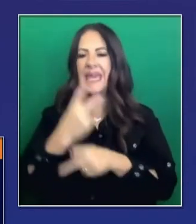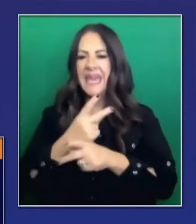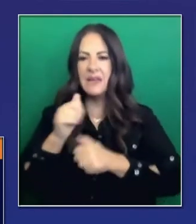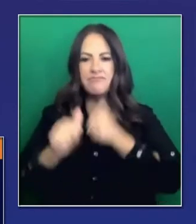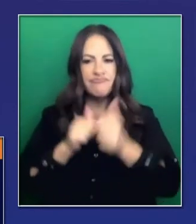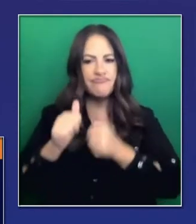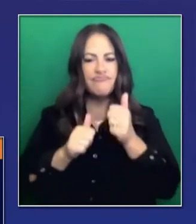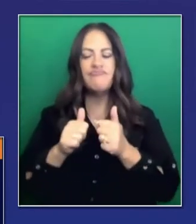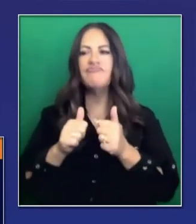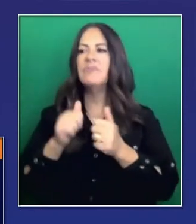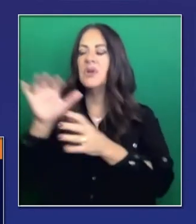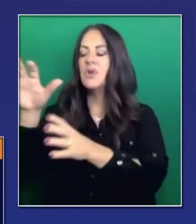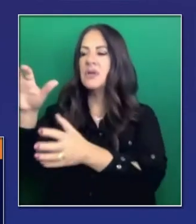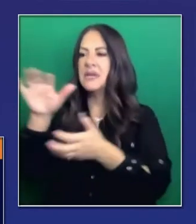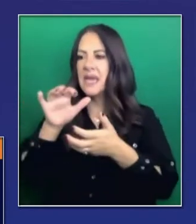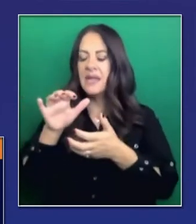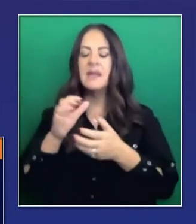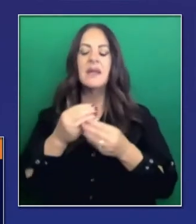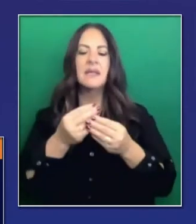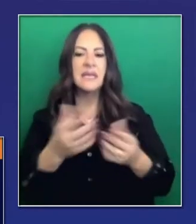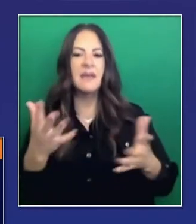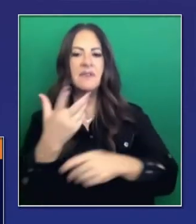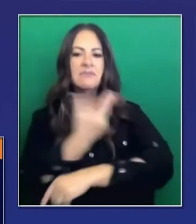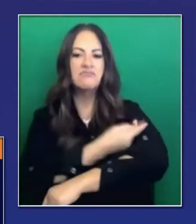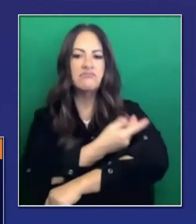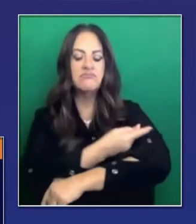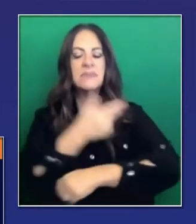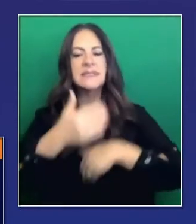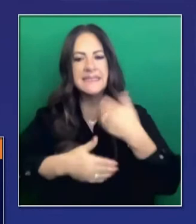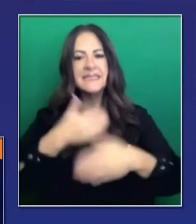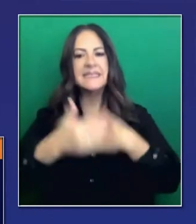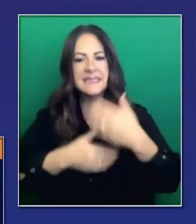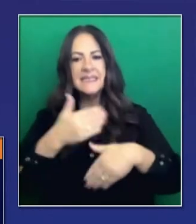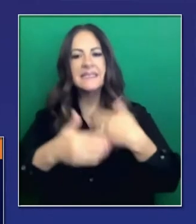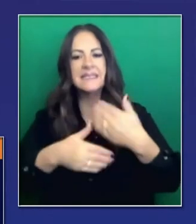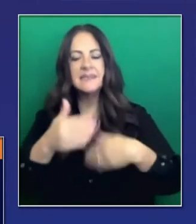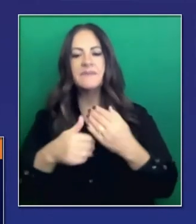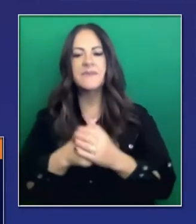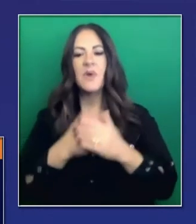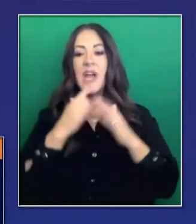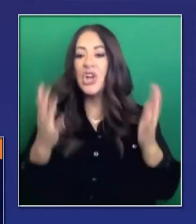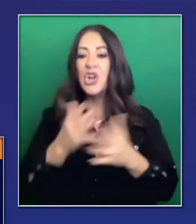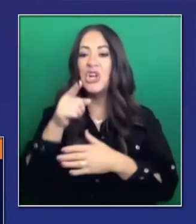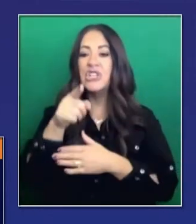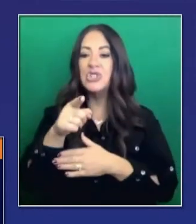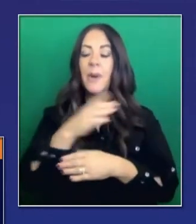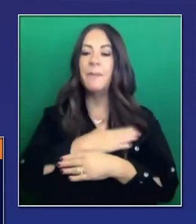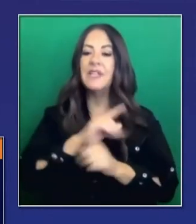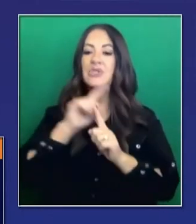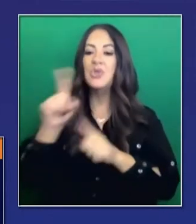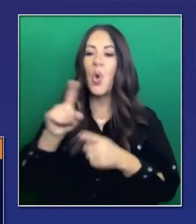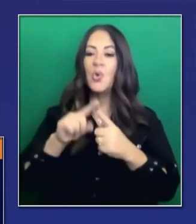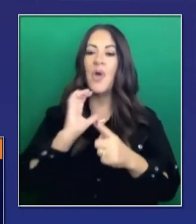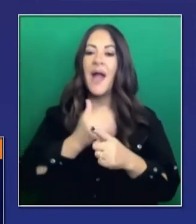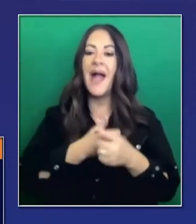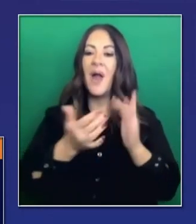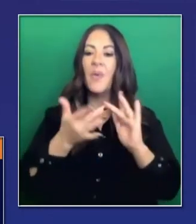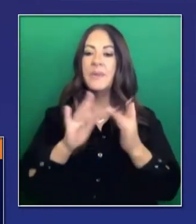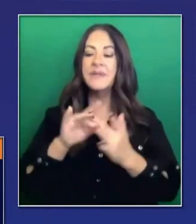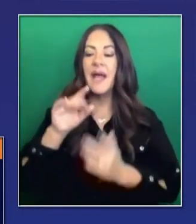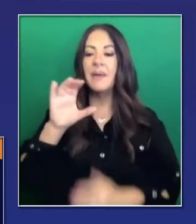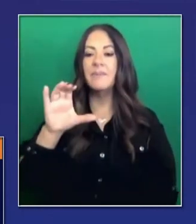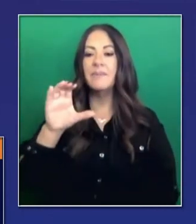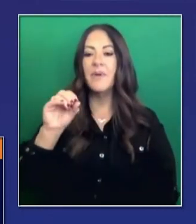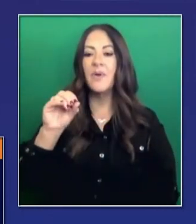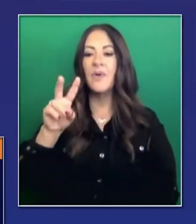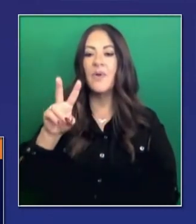adquirir esas dosis y administrarlas. Este es el trabajo que se hace en tiempo real. Les insto a que visiten el sitio web que ven en